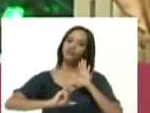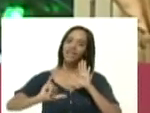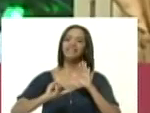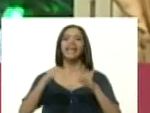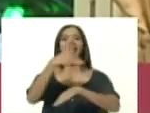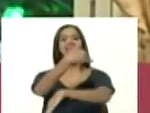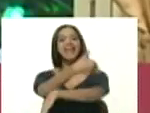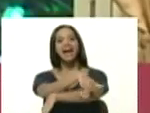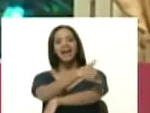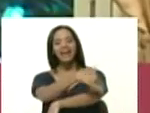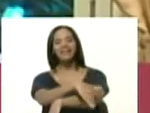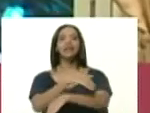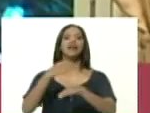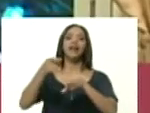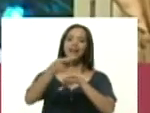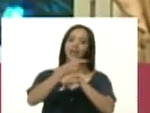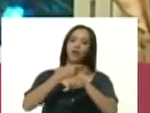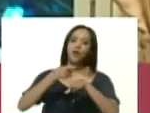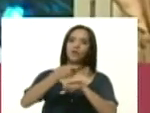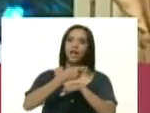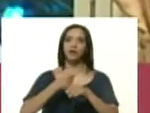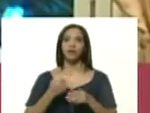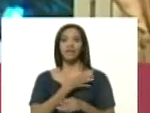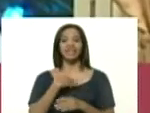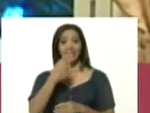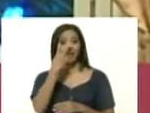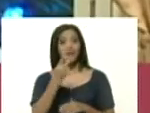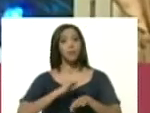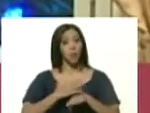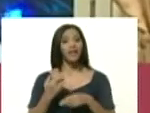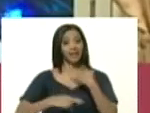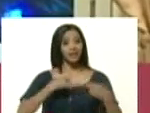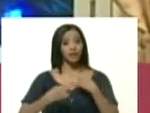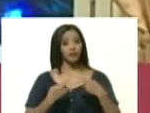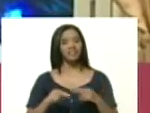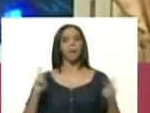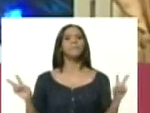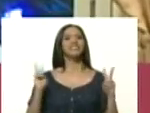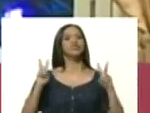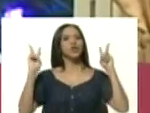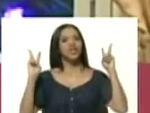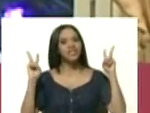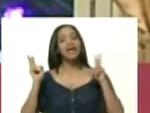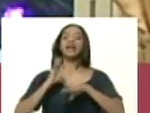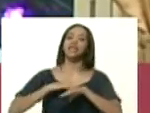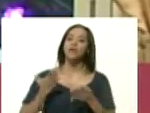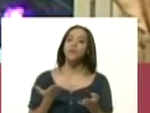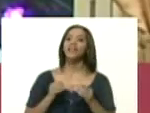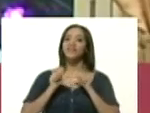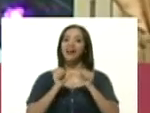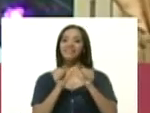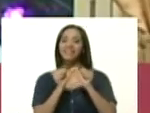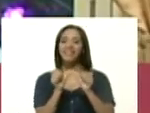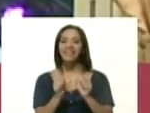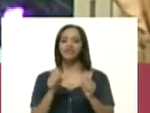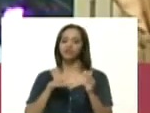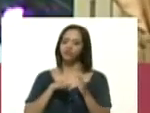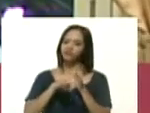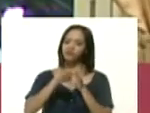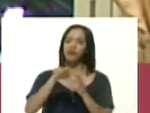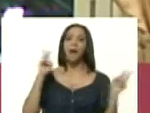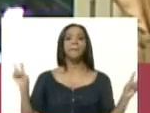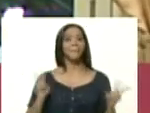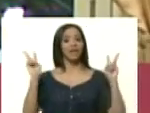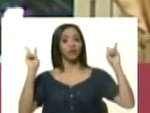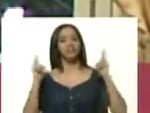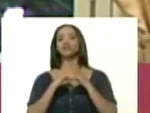calle, en el gobierno. ¿Quieren ver por qué la revolución está victoriosa? y porque va a continuar su marcha victoriosa todos estos